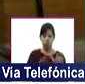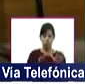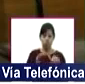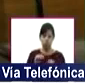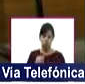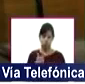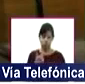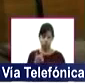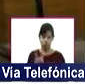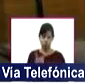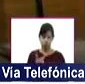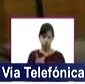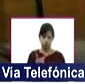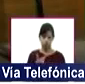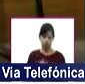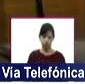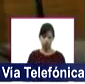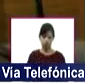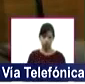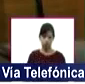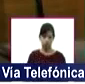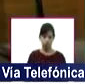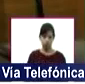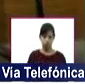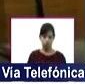además en un contexto